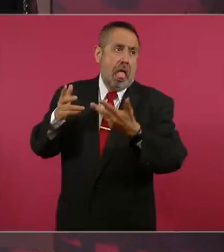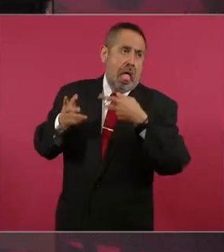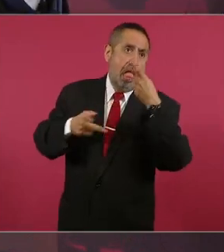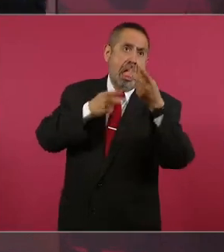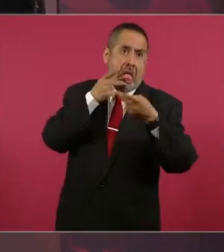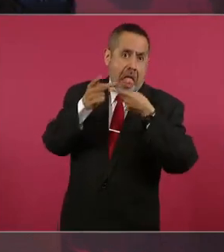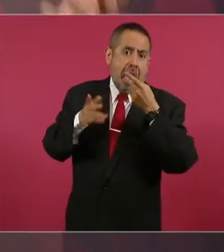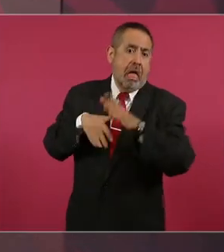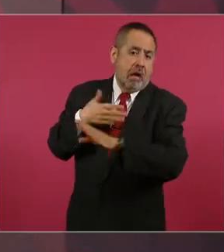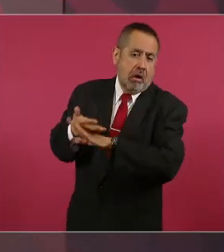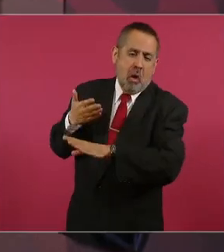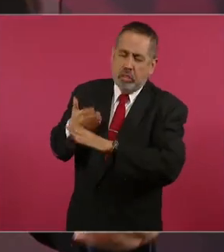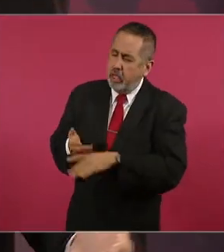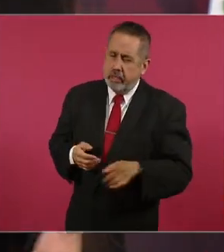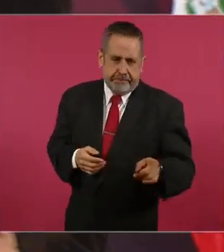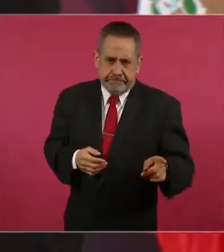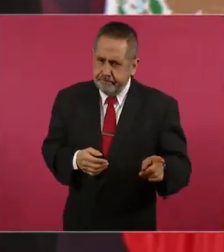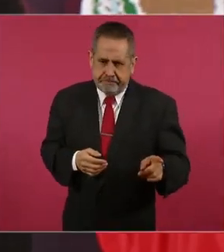migrantes son